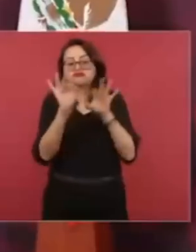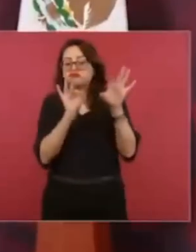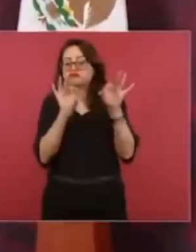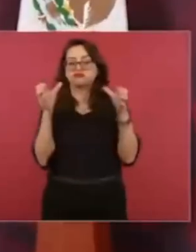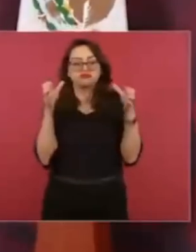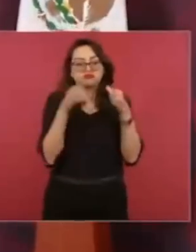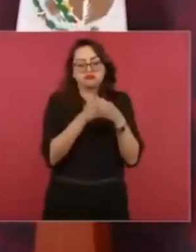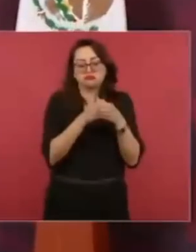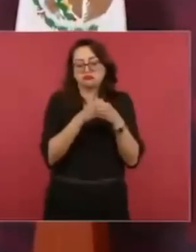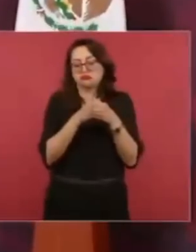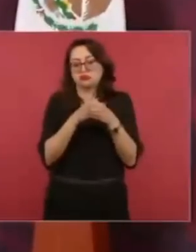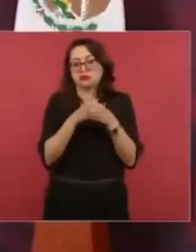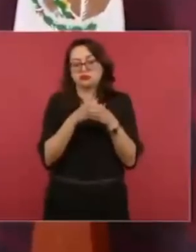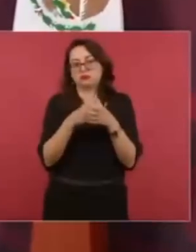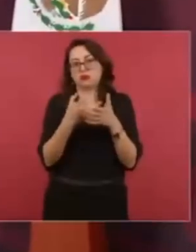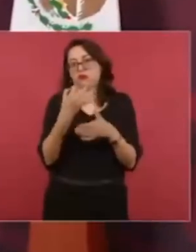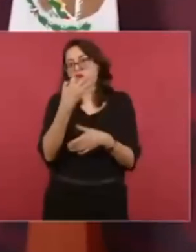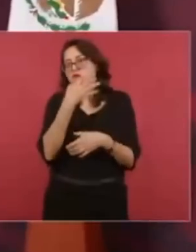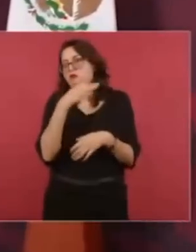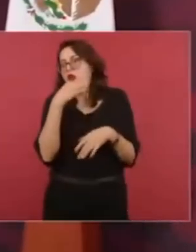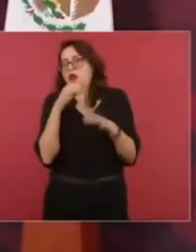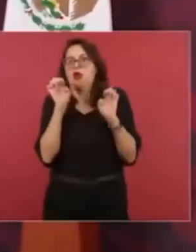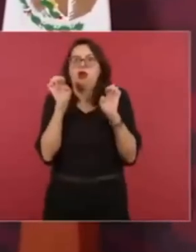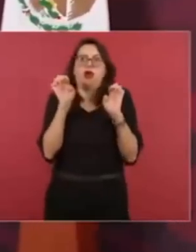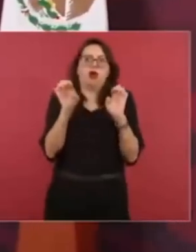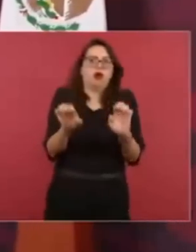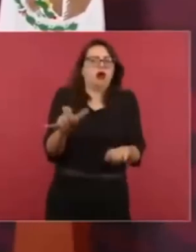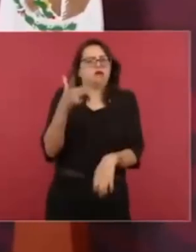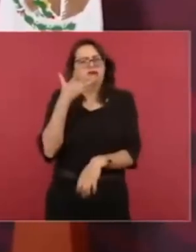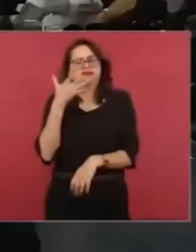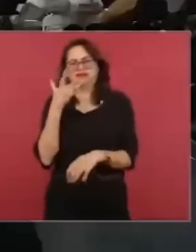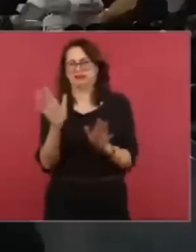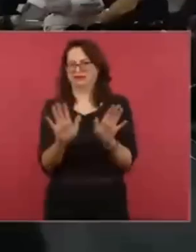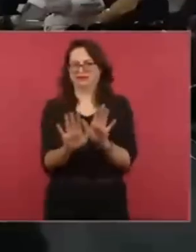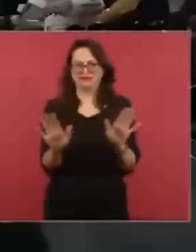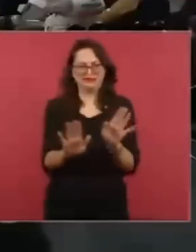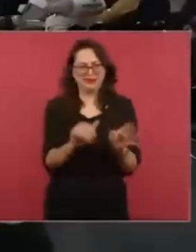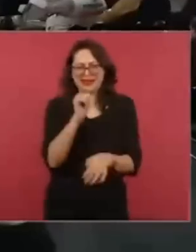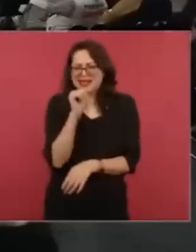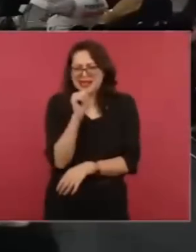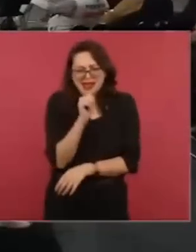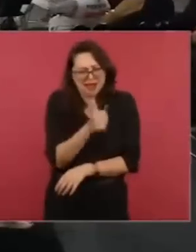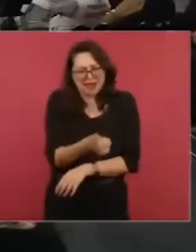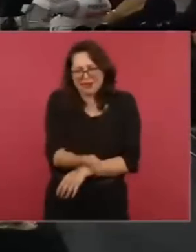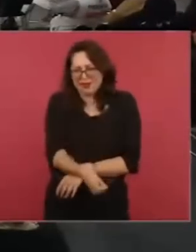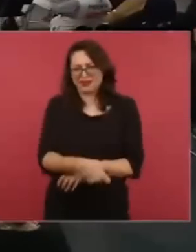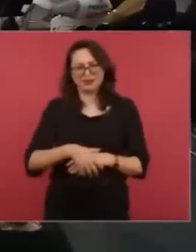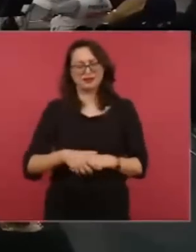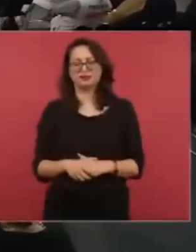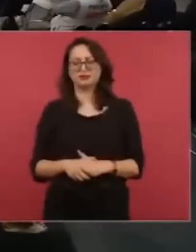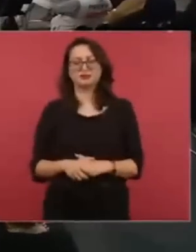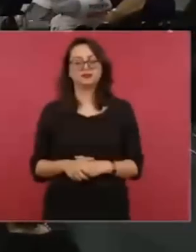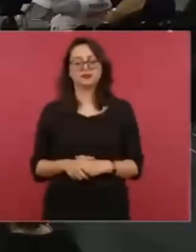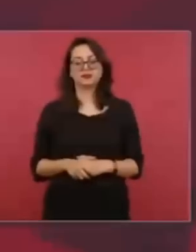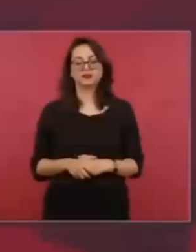Delincuentes Del crimen Organizado Amigos y amigas Pues este es lo que Está pasando Con este Poder